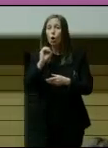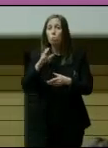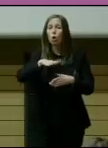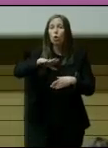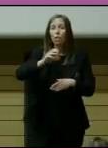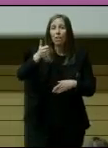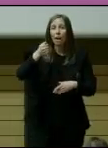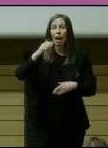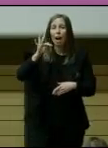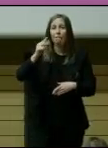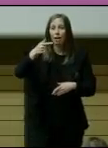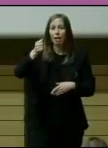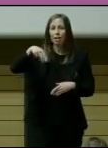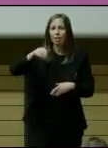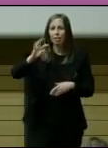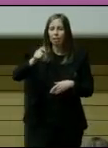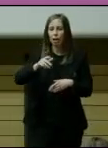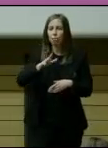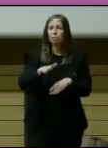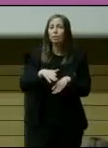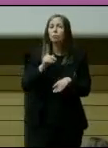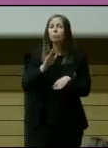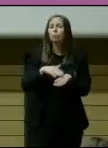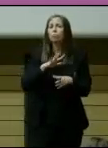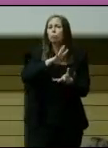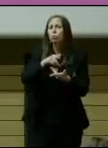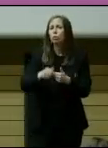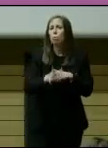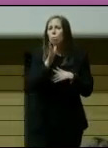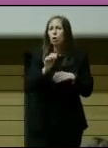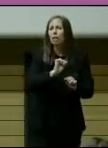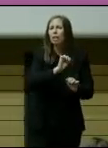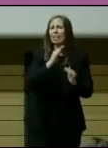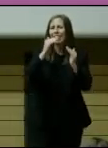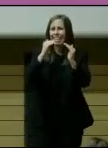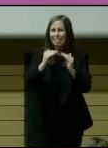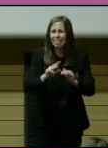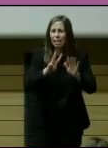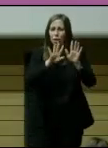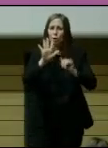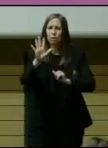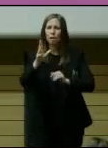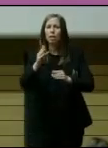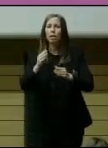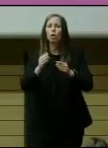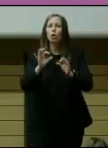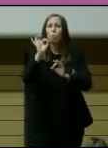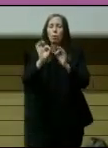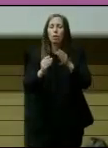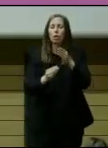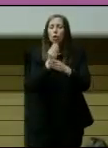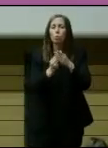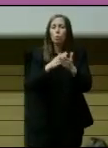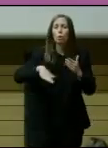Y eso tuvo mucho impacto mediático porque la noticia era: desciende el 95% de la producción de opio